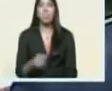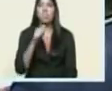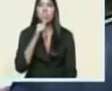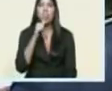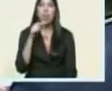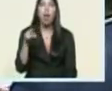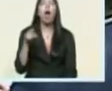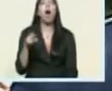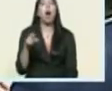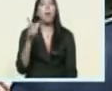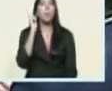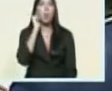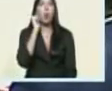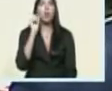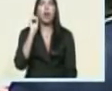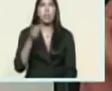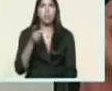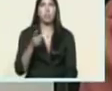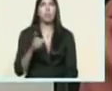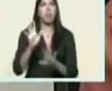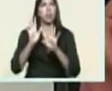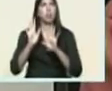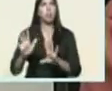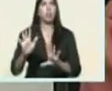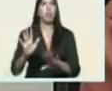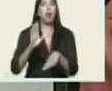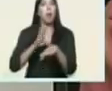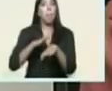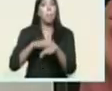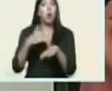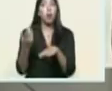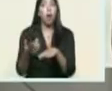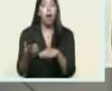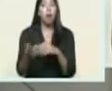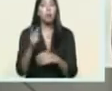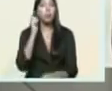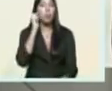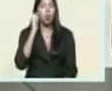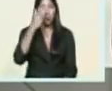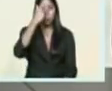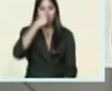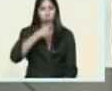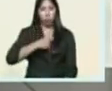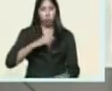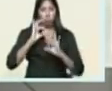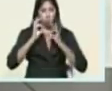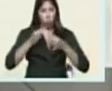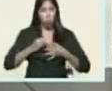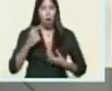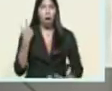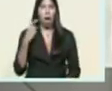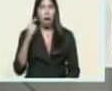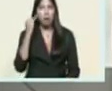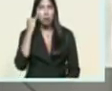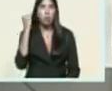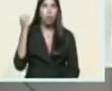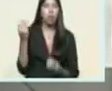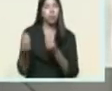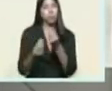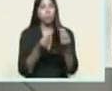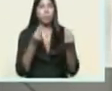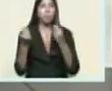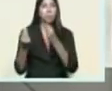la mujer y así debe ser. Porque la mujer tiene el amor, tiene la visión, tiene la